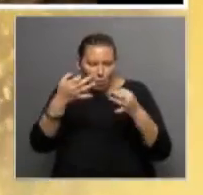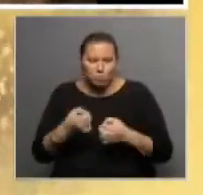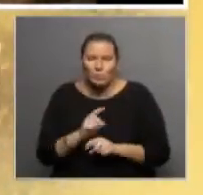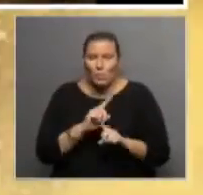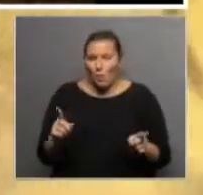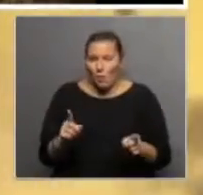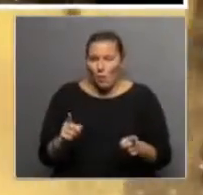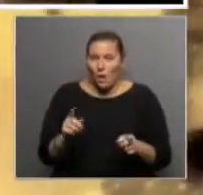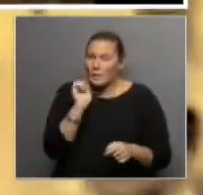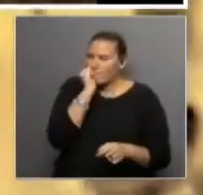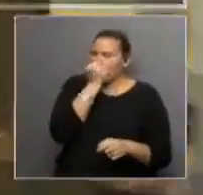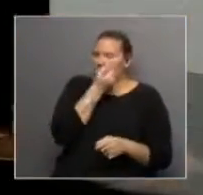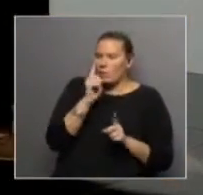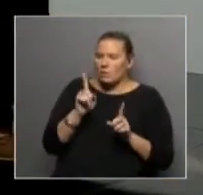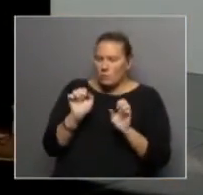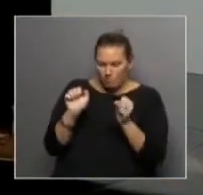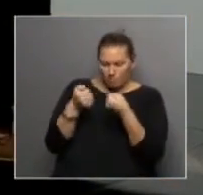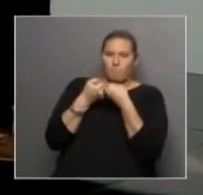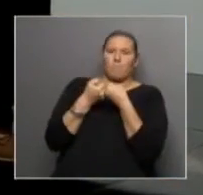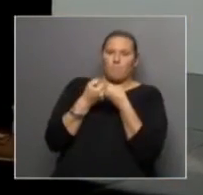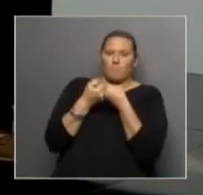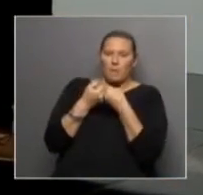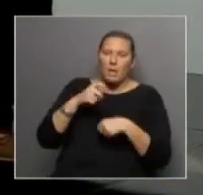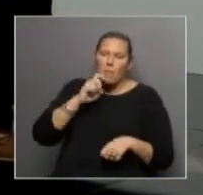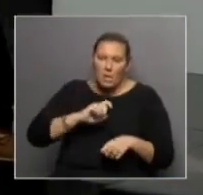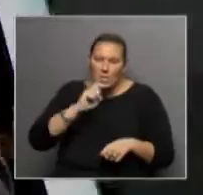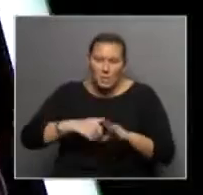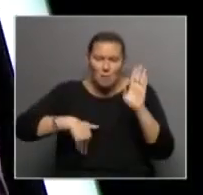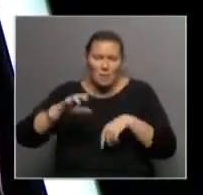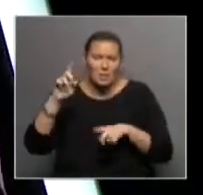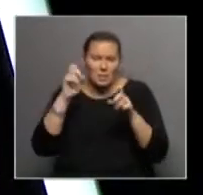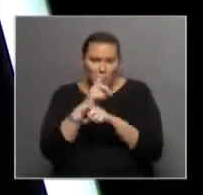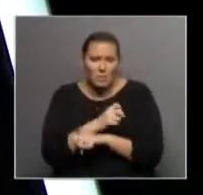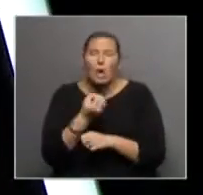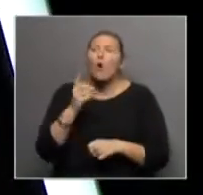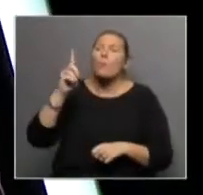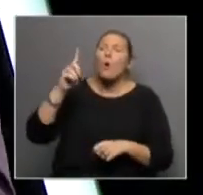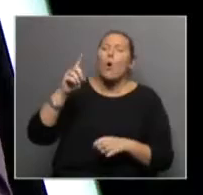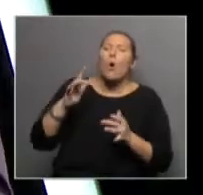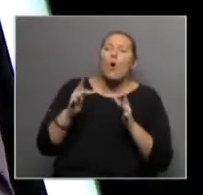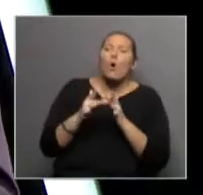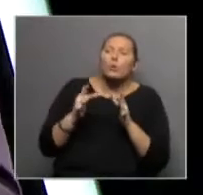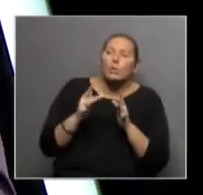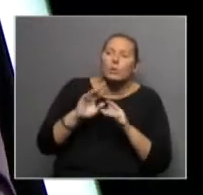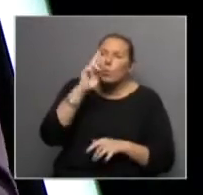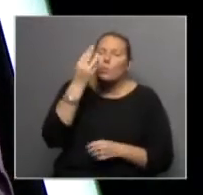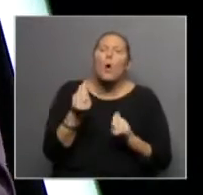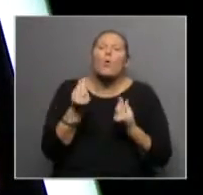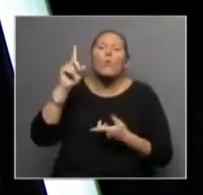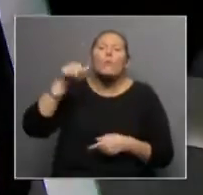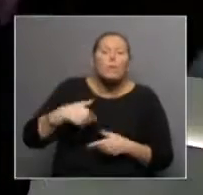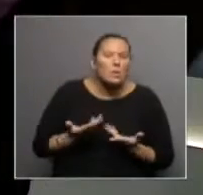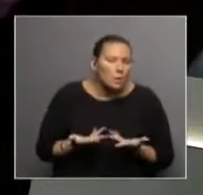el silencio y el ocultamiento y la mentira aún complicando más la tarea. ¿Cómo nace su vínculo con Uruguay, von der Brieder? ¿En qué